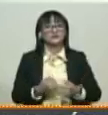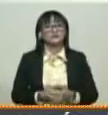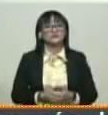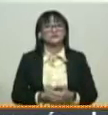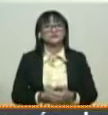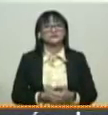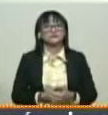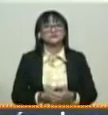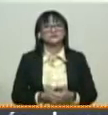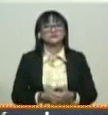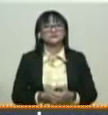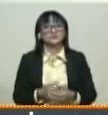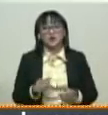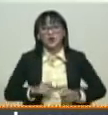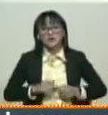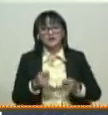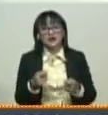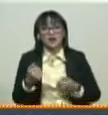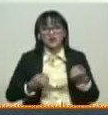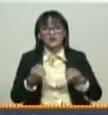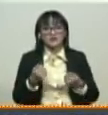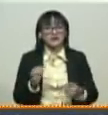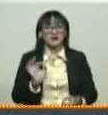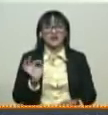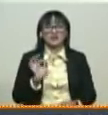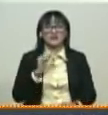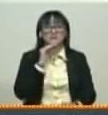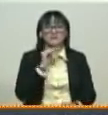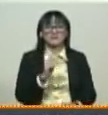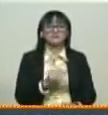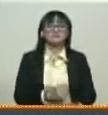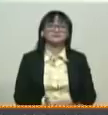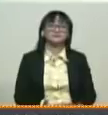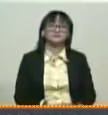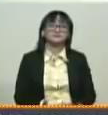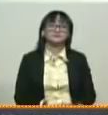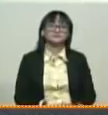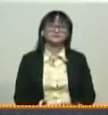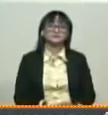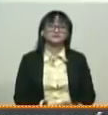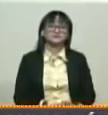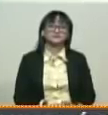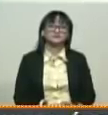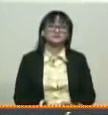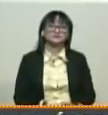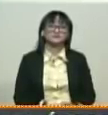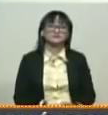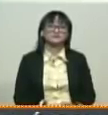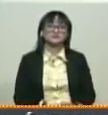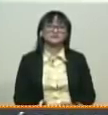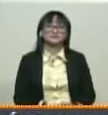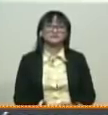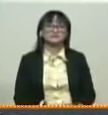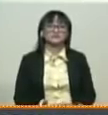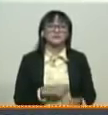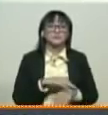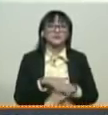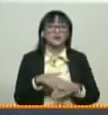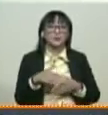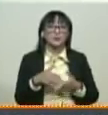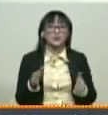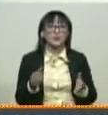donde ni siquiera se entregaron muchos de ellos. Por lo tanto, como se puede observar, el Ministerio